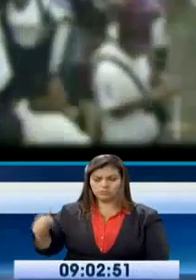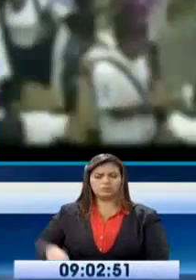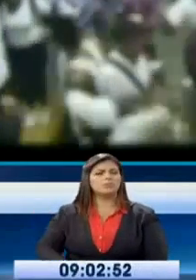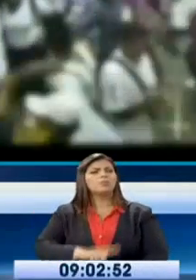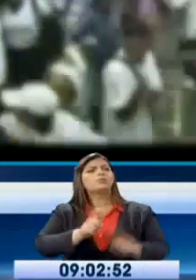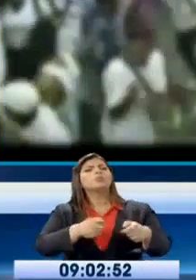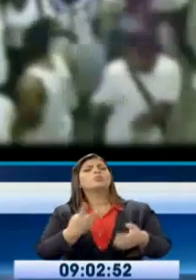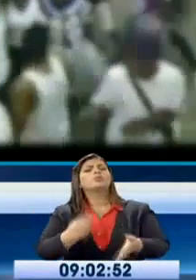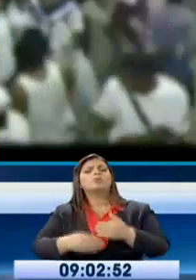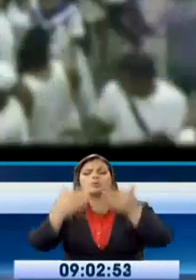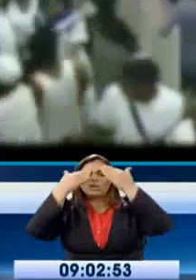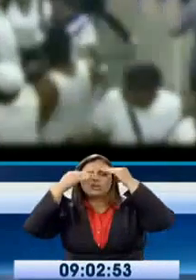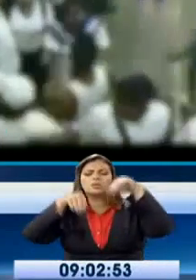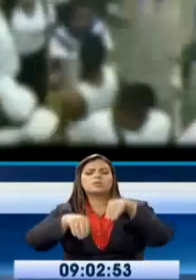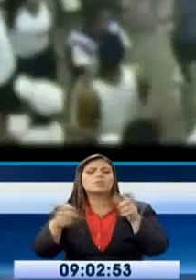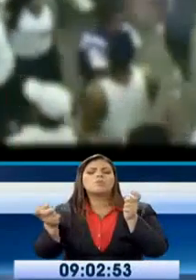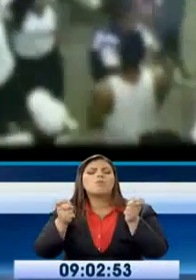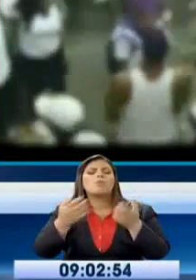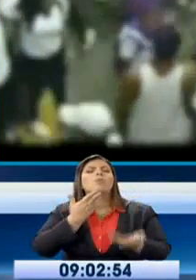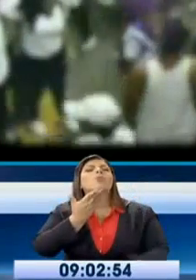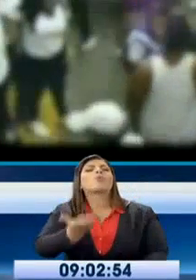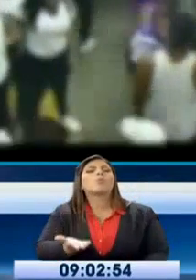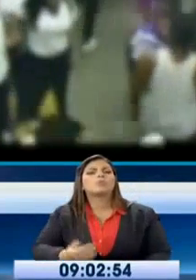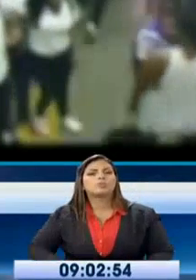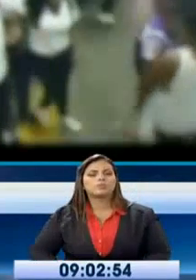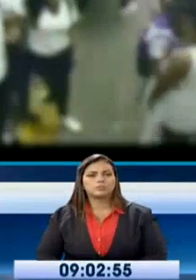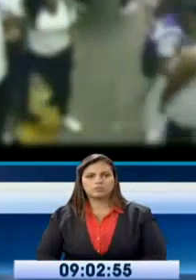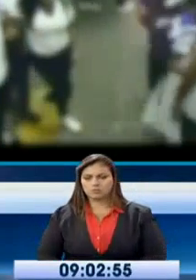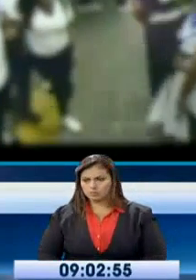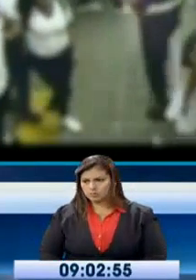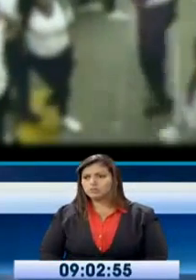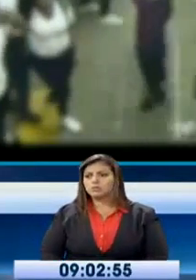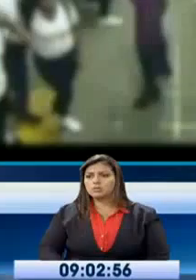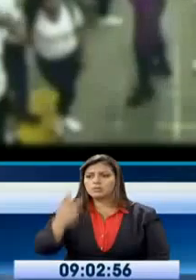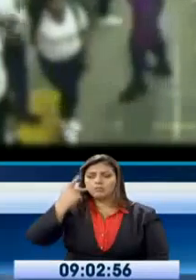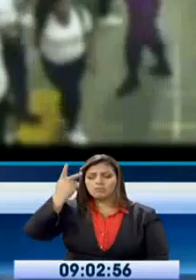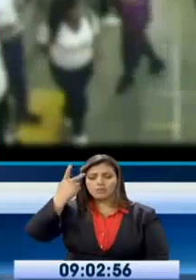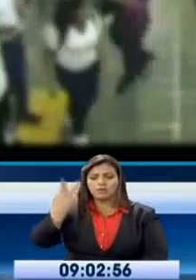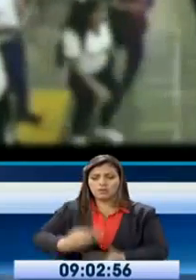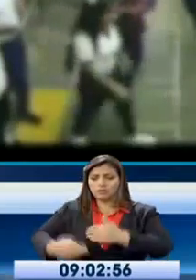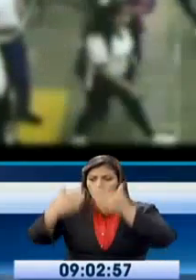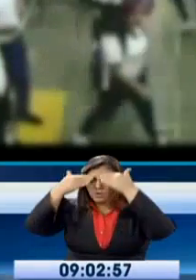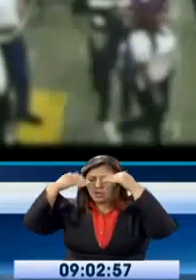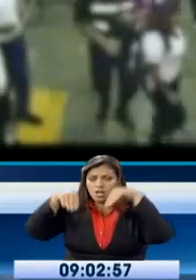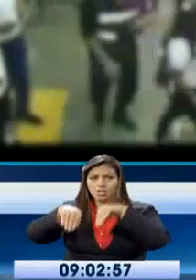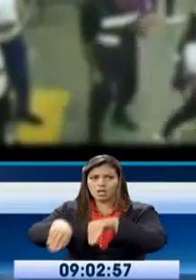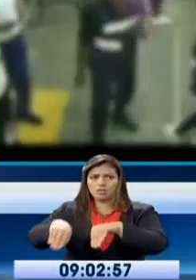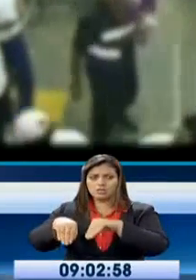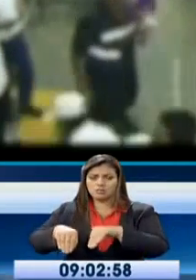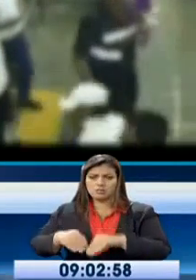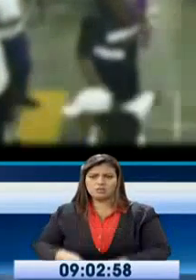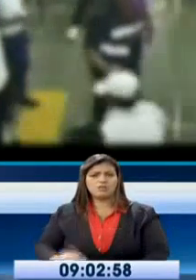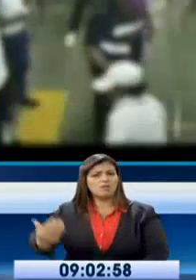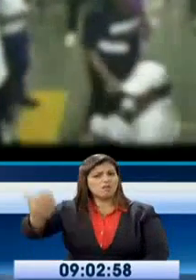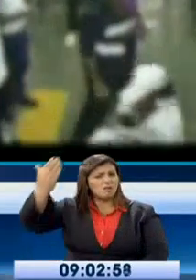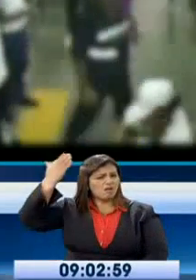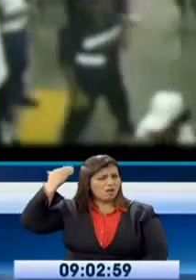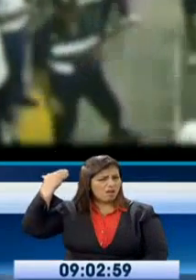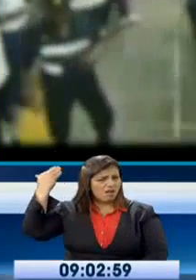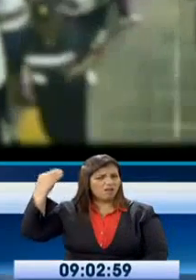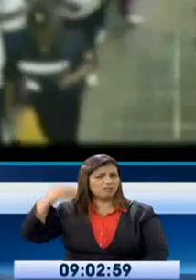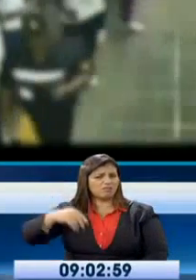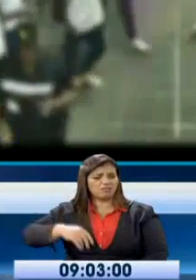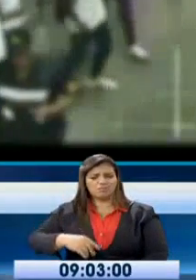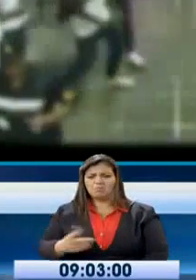Principalmente un control de los padres, ¿no? Hacia ellos. Y enseñarles buenos modales. Porque en mis tiempos no había esa violencia. Si usted se entera que